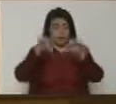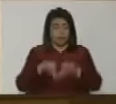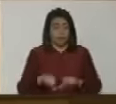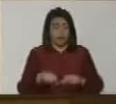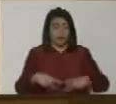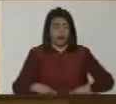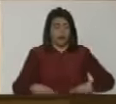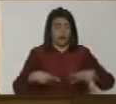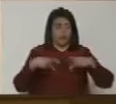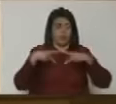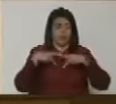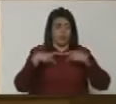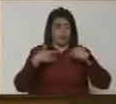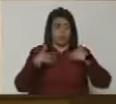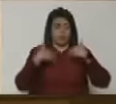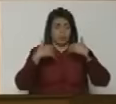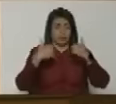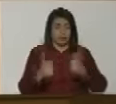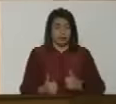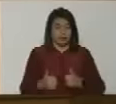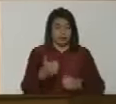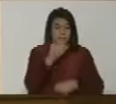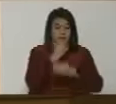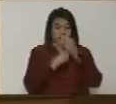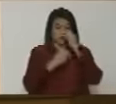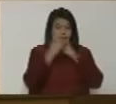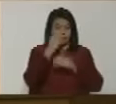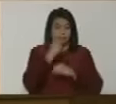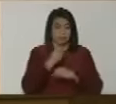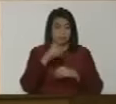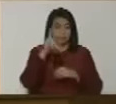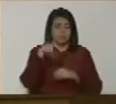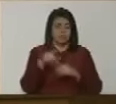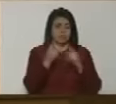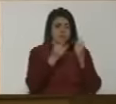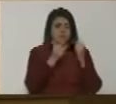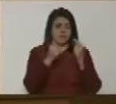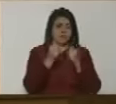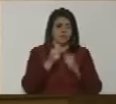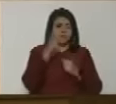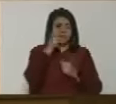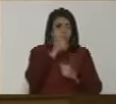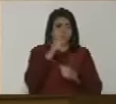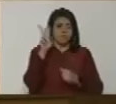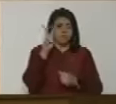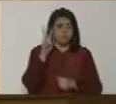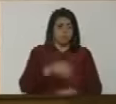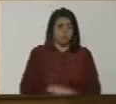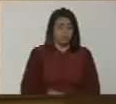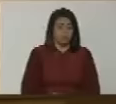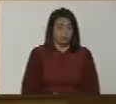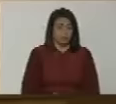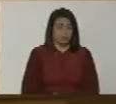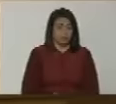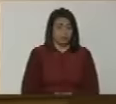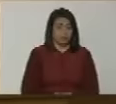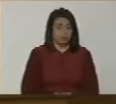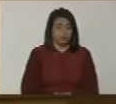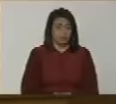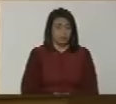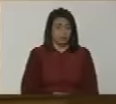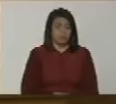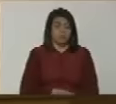la vida, la salud y alimentación y a la economía del pueblo venezolano, por lo